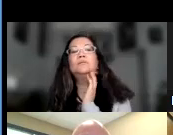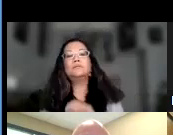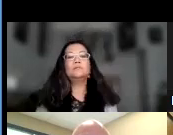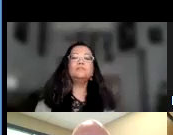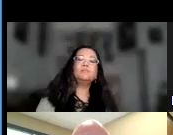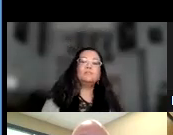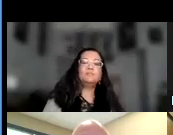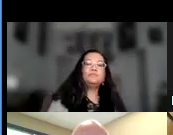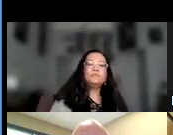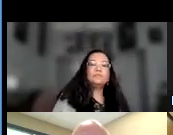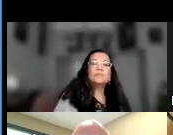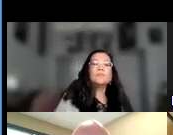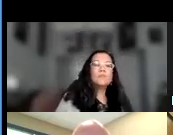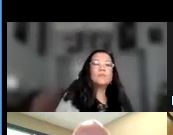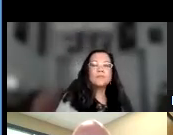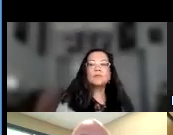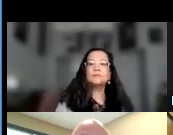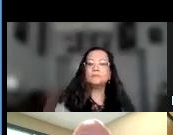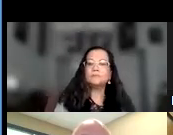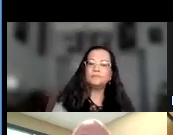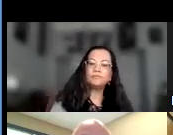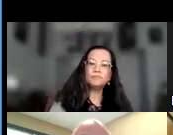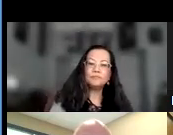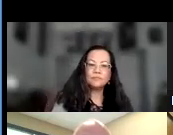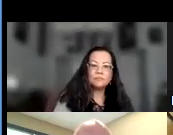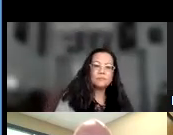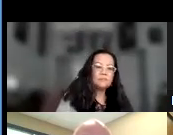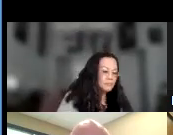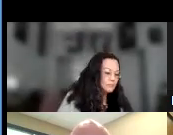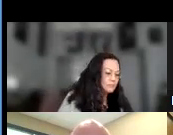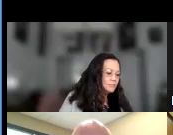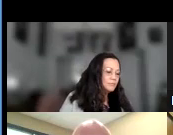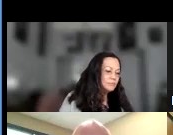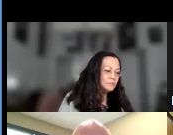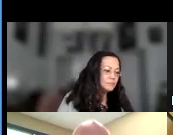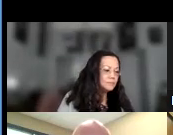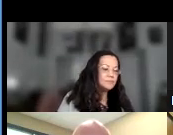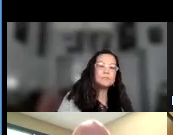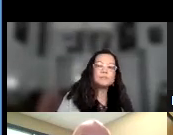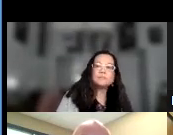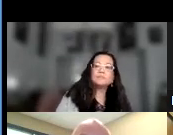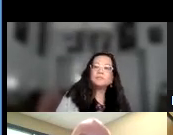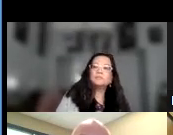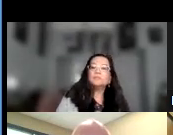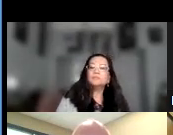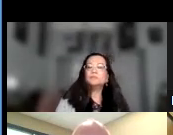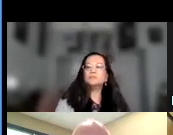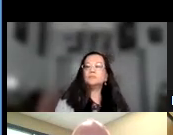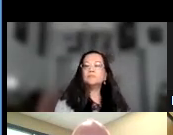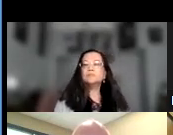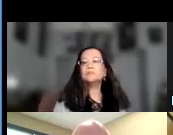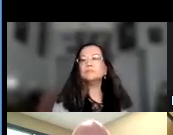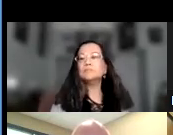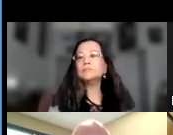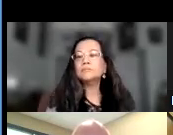de los valores que se gastaron donde comparada con la gente blanca, lo cual es una